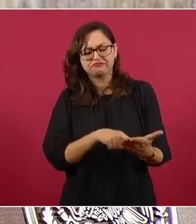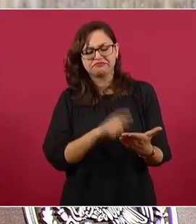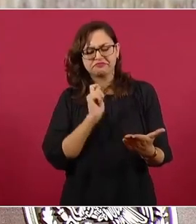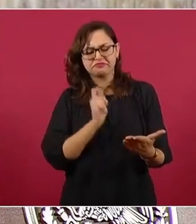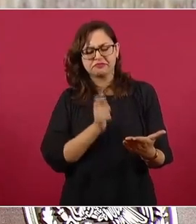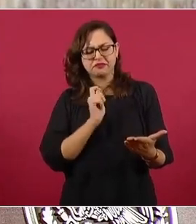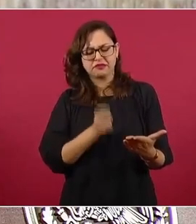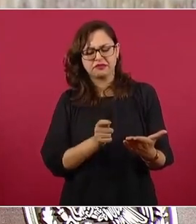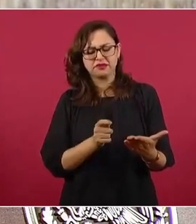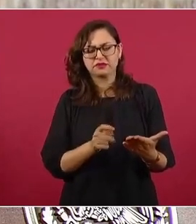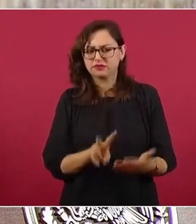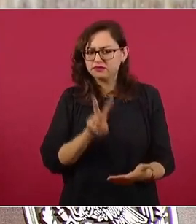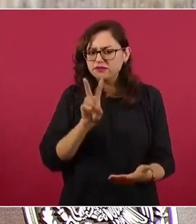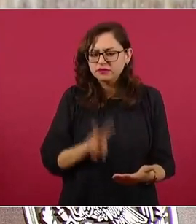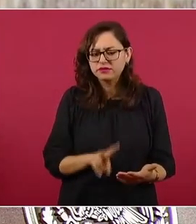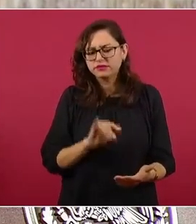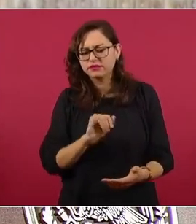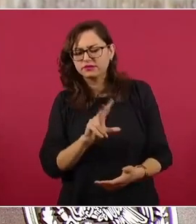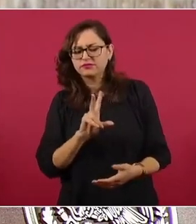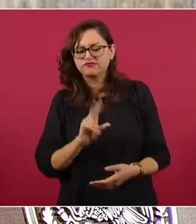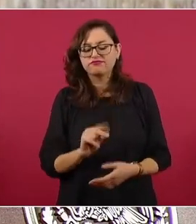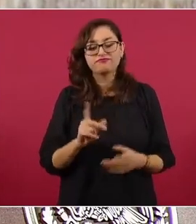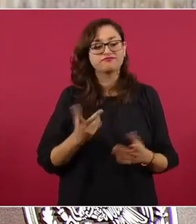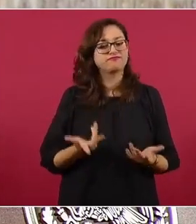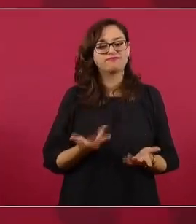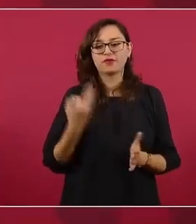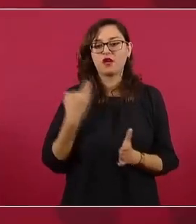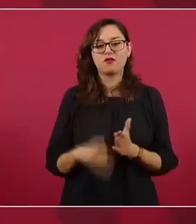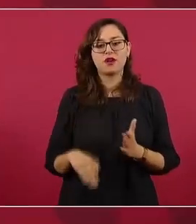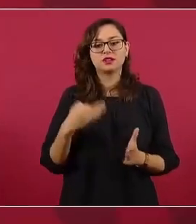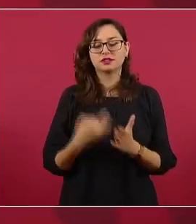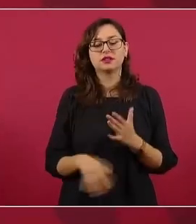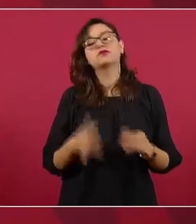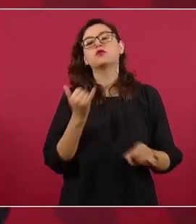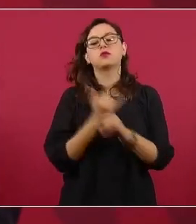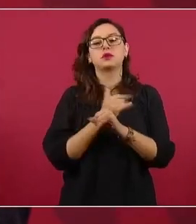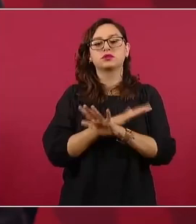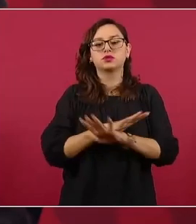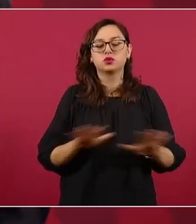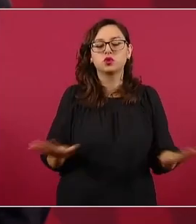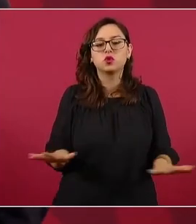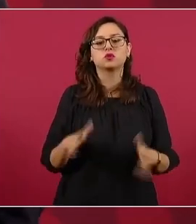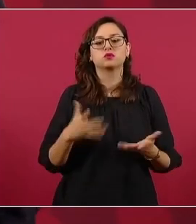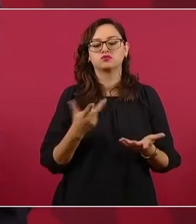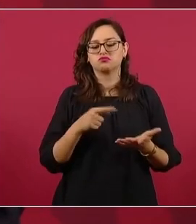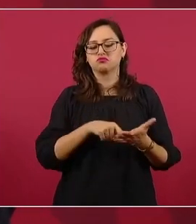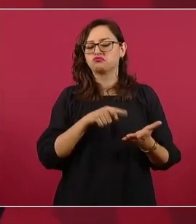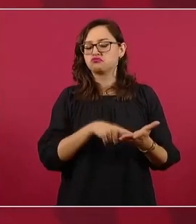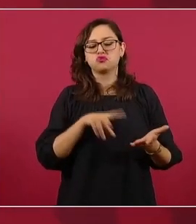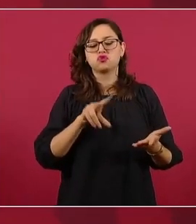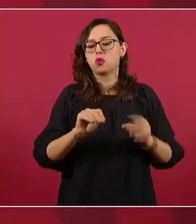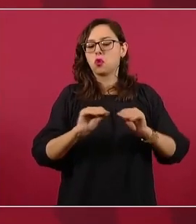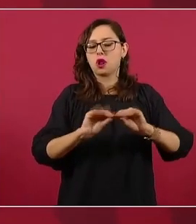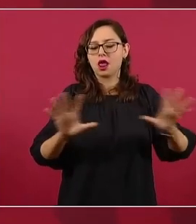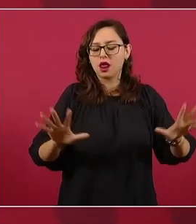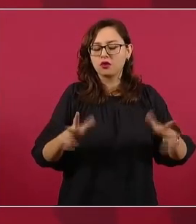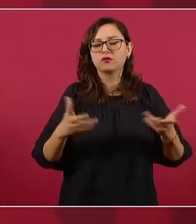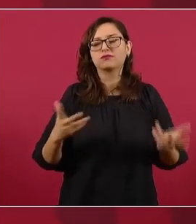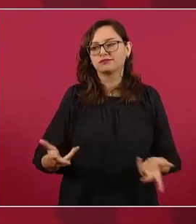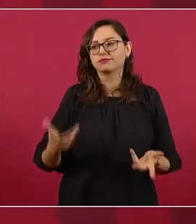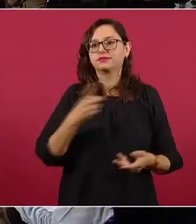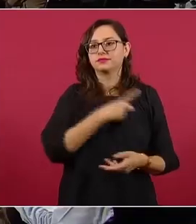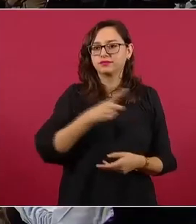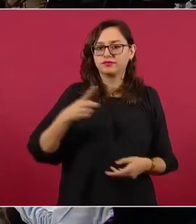unidad procede también de conformidad con la ley y a través de instituciones como la Comisión Nacional Bancaria y de Valores